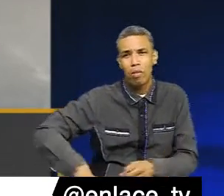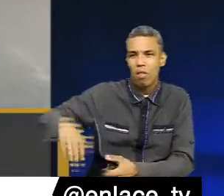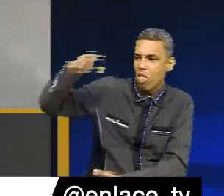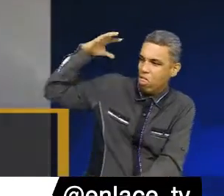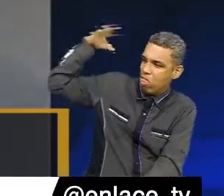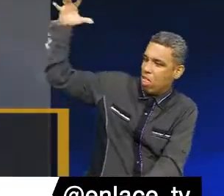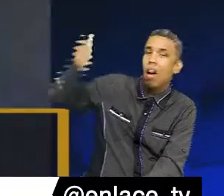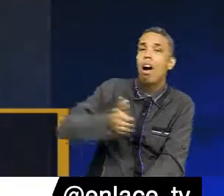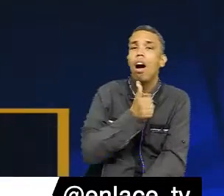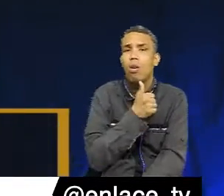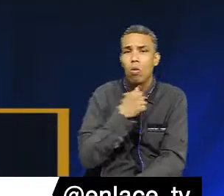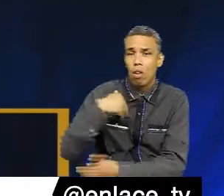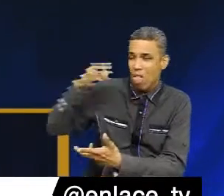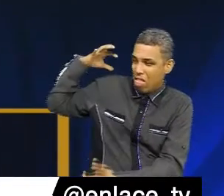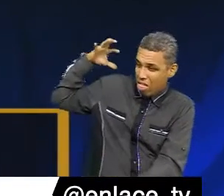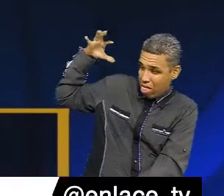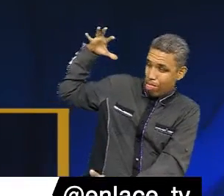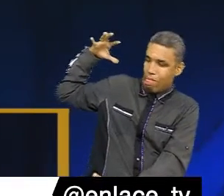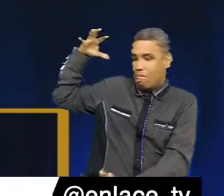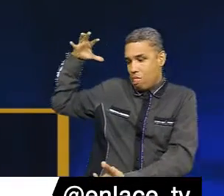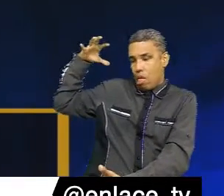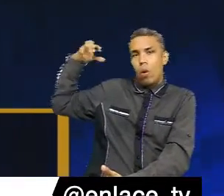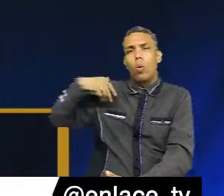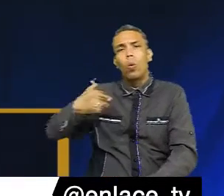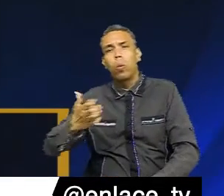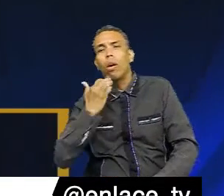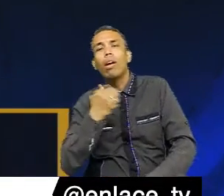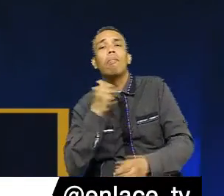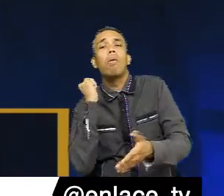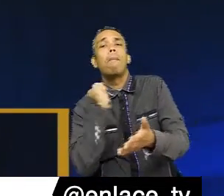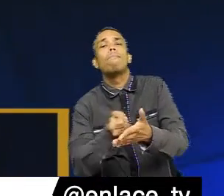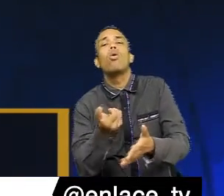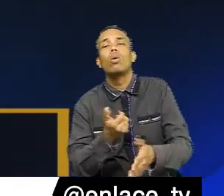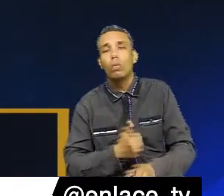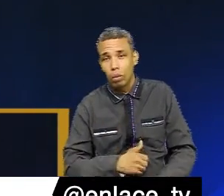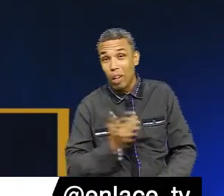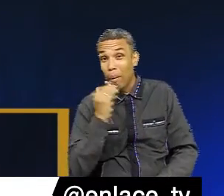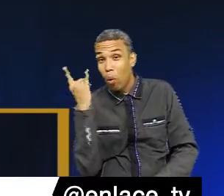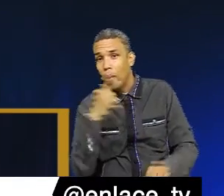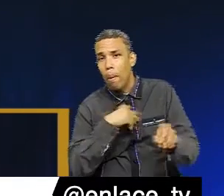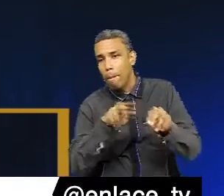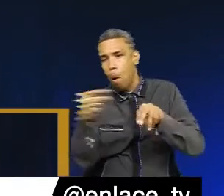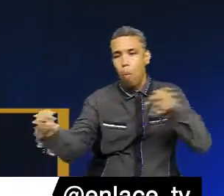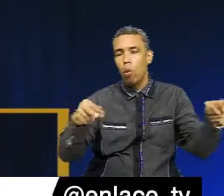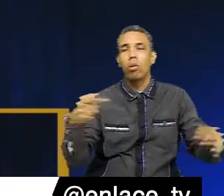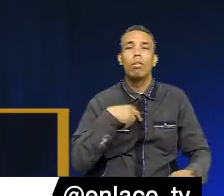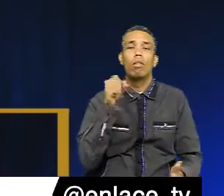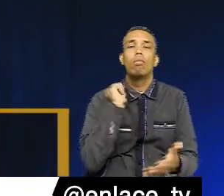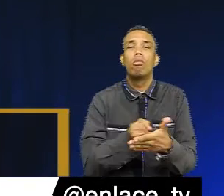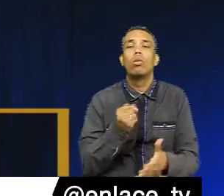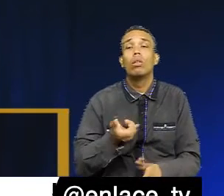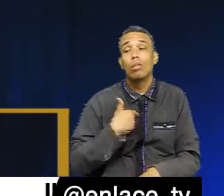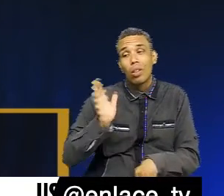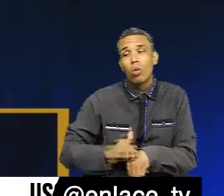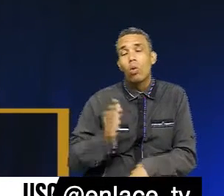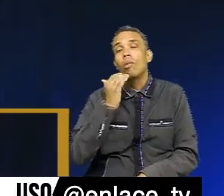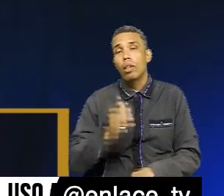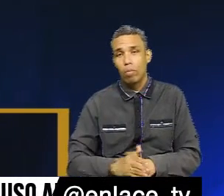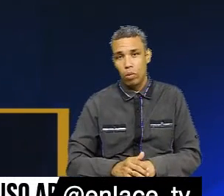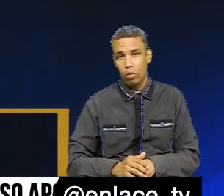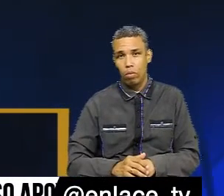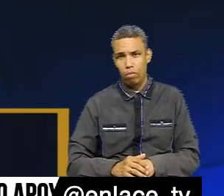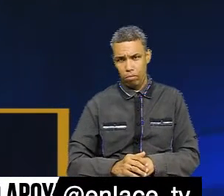poniendo en riesgo no solo sus vidas, sino también la de otros ciudadanos. Aparte de que afecta la visibilidad del conductor de la motocicleta en el